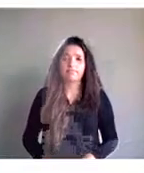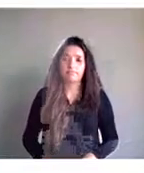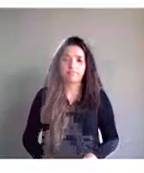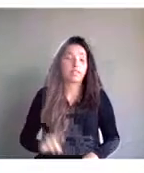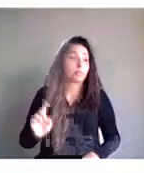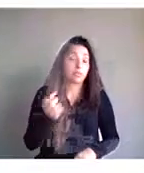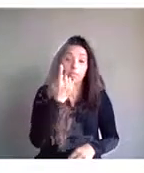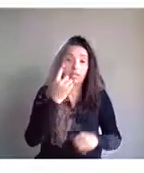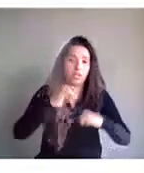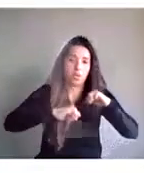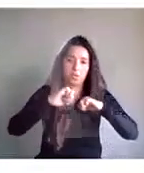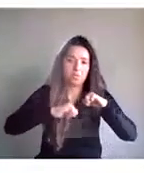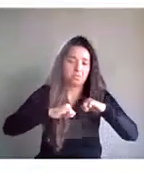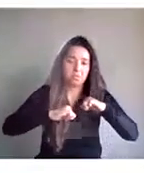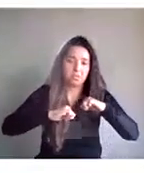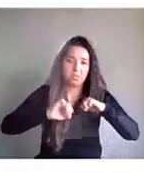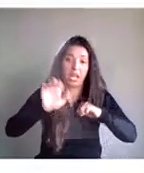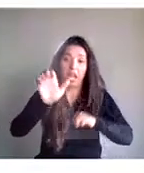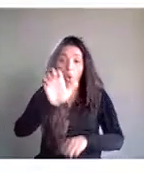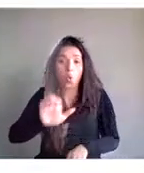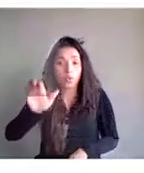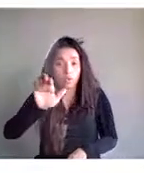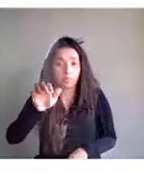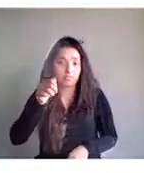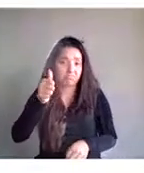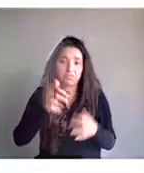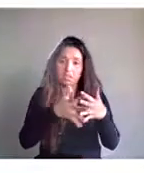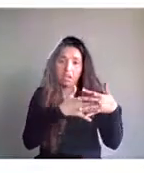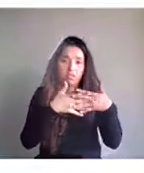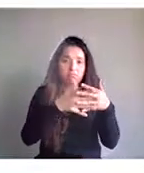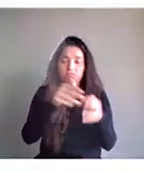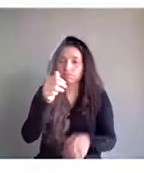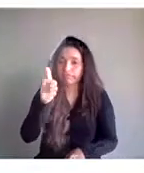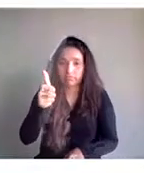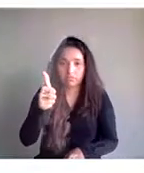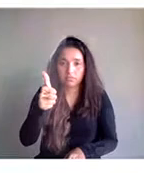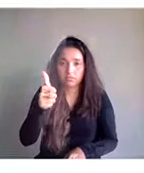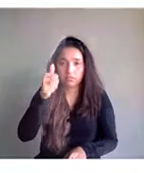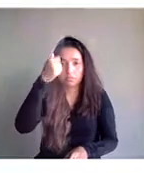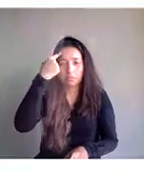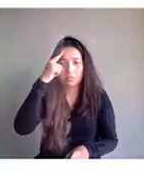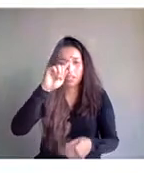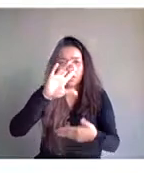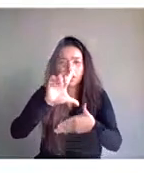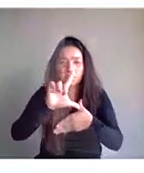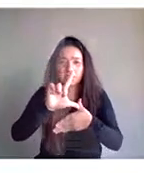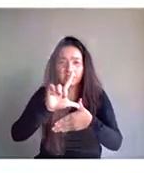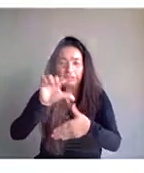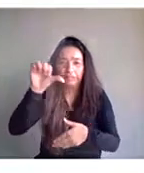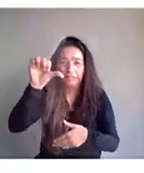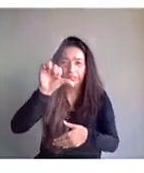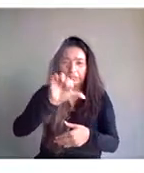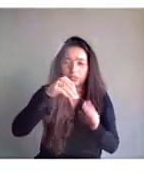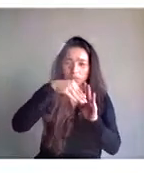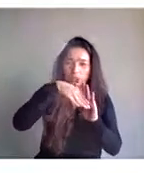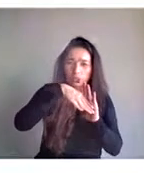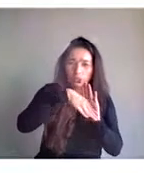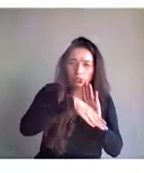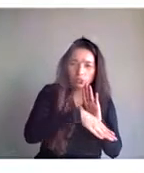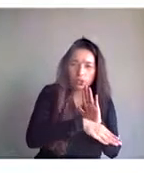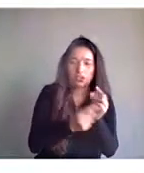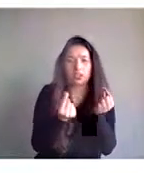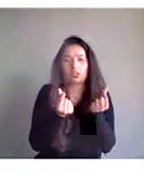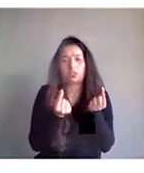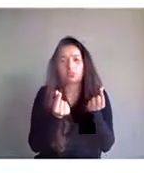pues los digo muy respetuosamente hay que aprender toda la zona no podemos permitir que eso sucede hay que